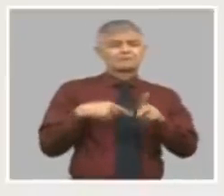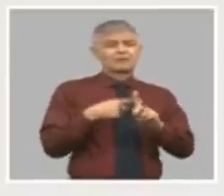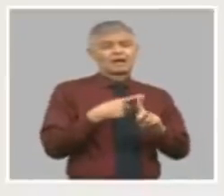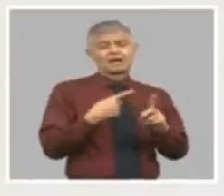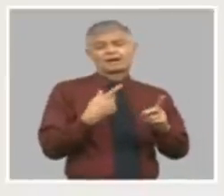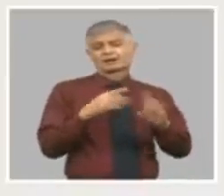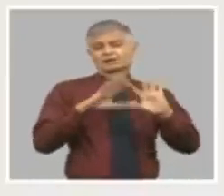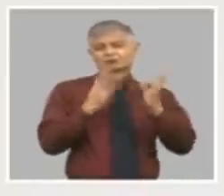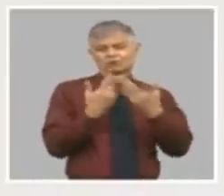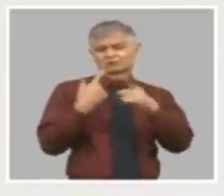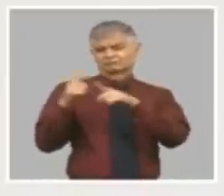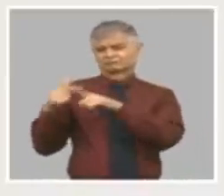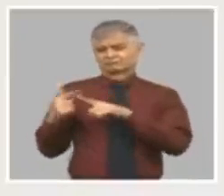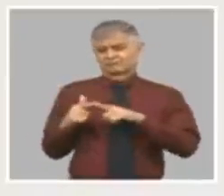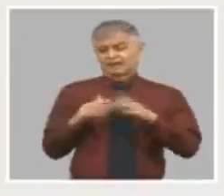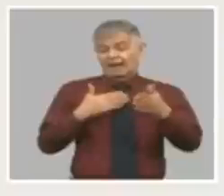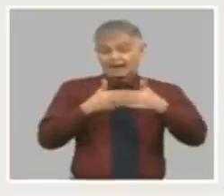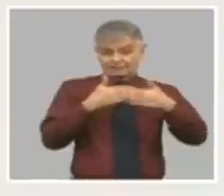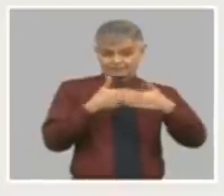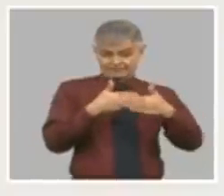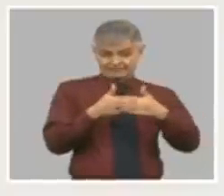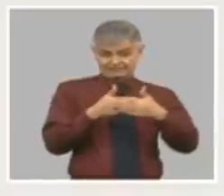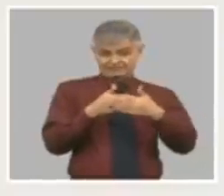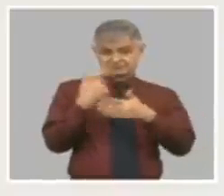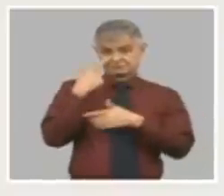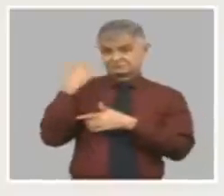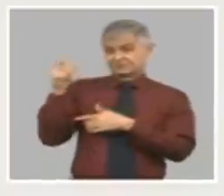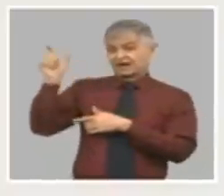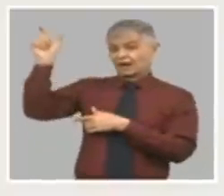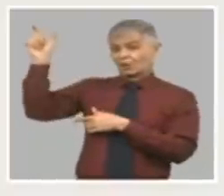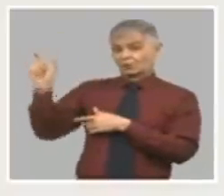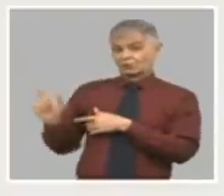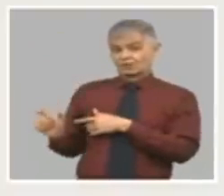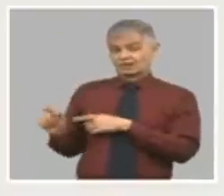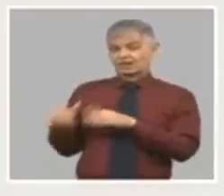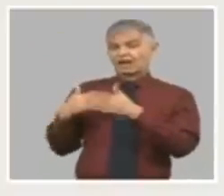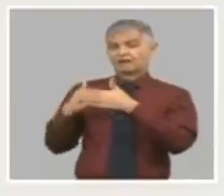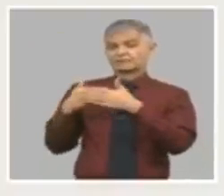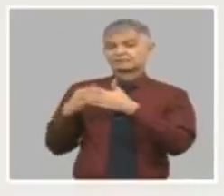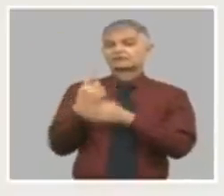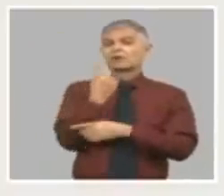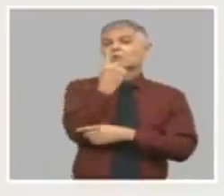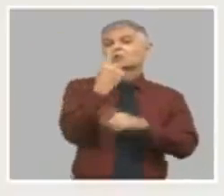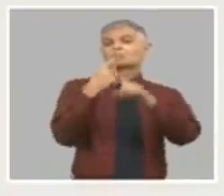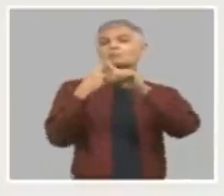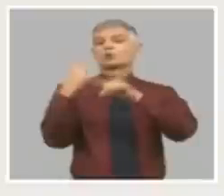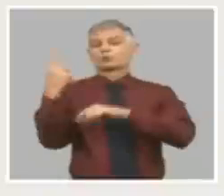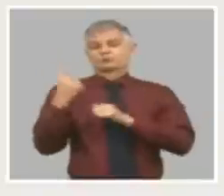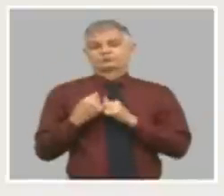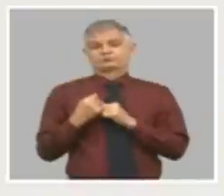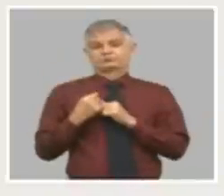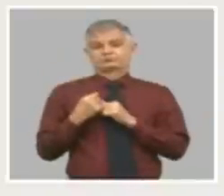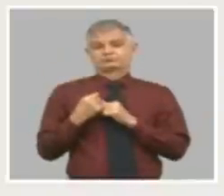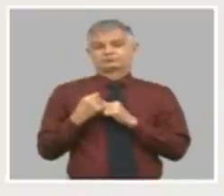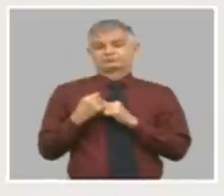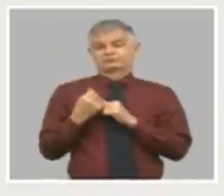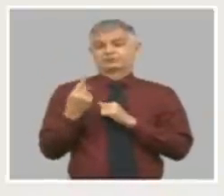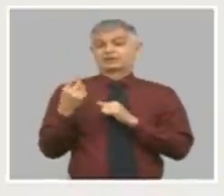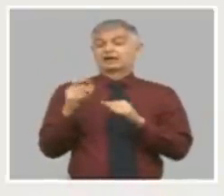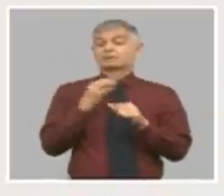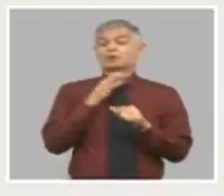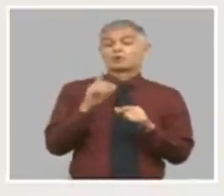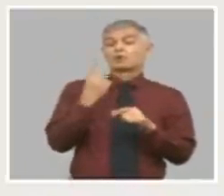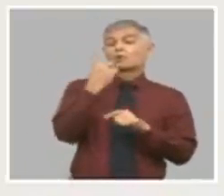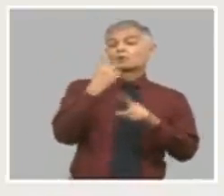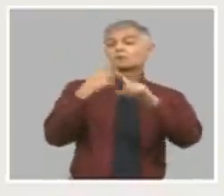Entonces, las empresas en la columna primera, ahí estamos en un ambiente de 1 por 1. Si devaluáramos por 20,